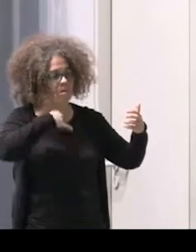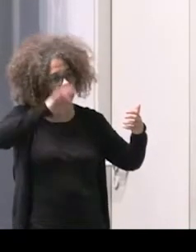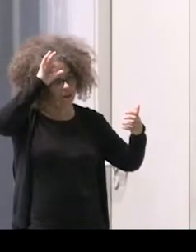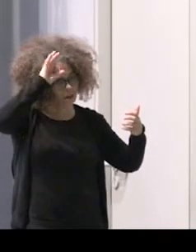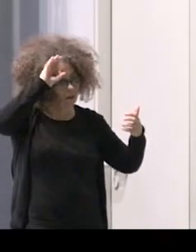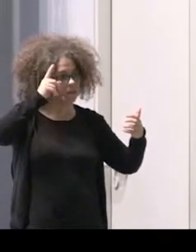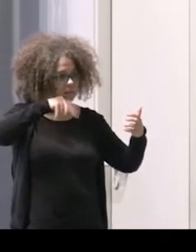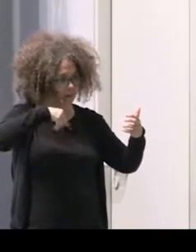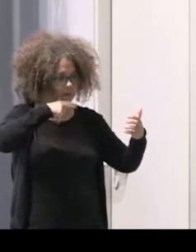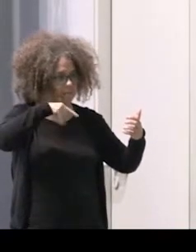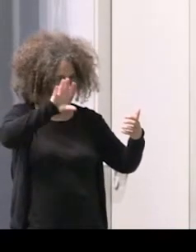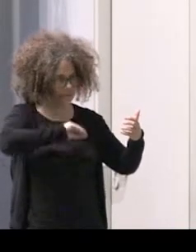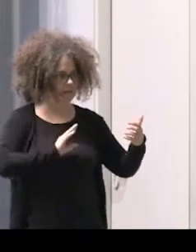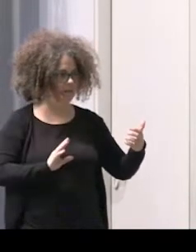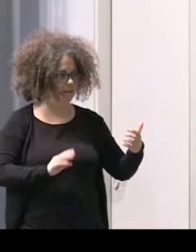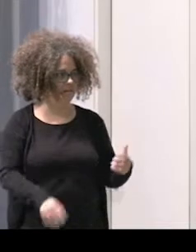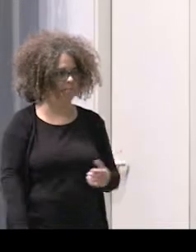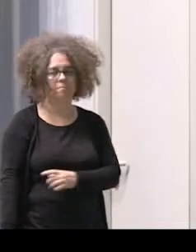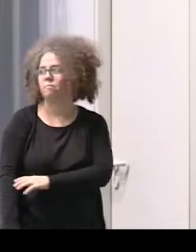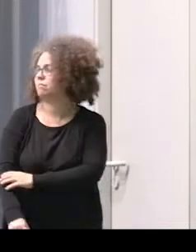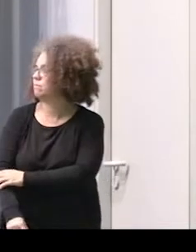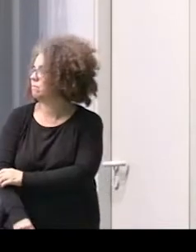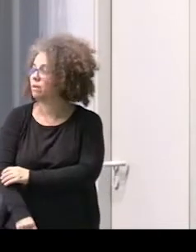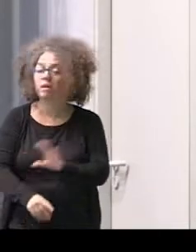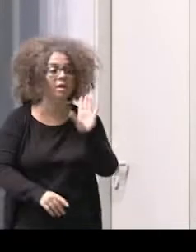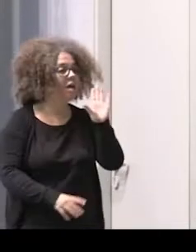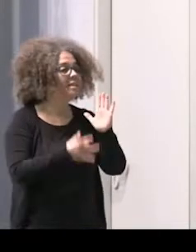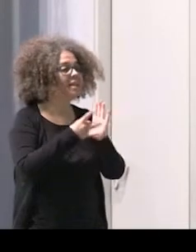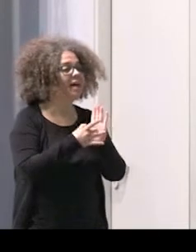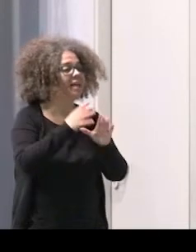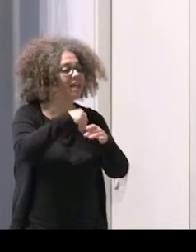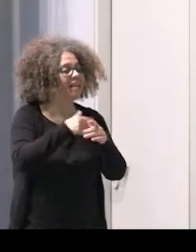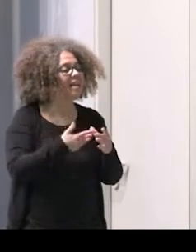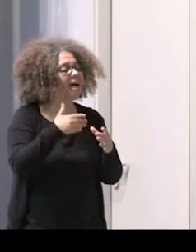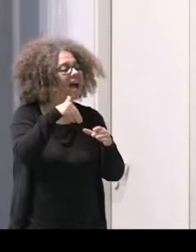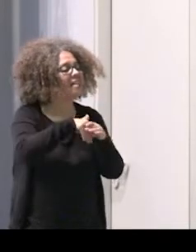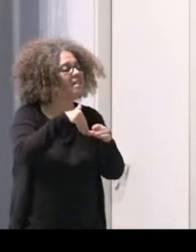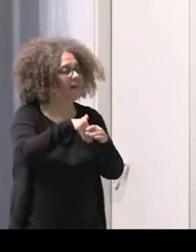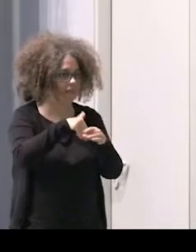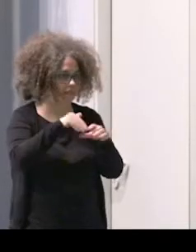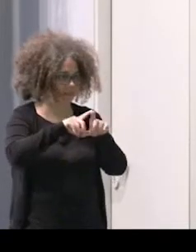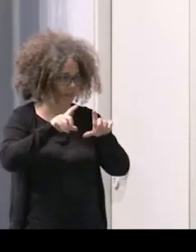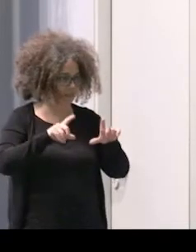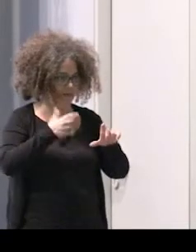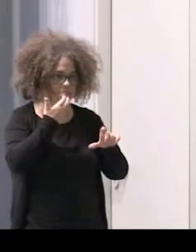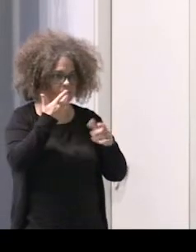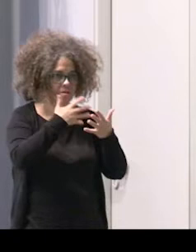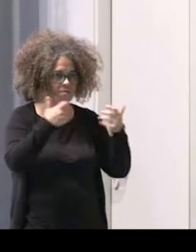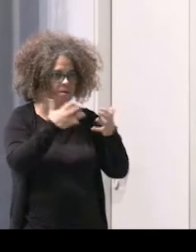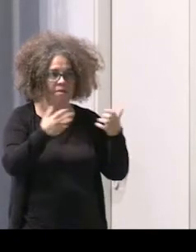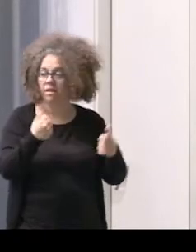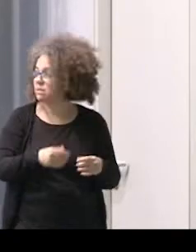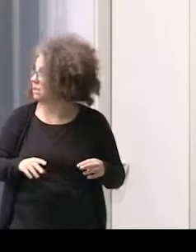implante probablemente también la entendería. O sea, no es la calidad, sino la cantidad de información. Entonces, por ejemplo, una frase como